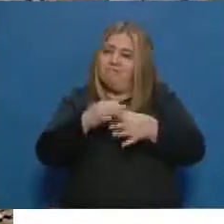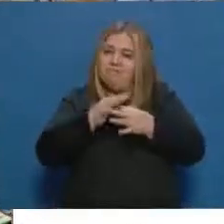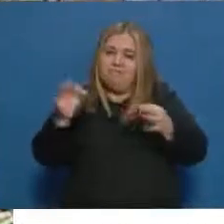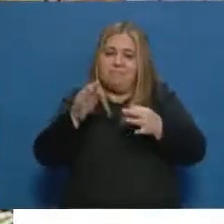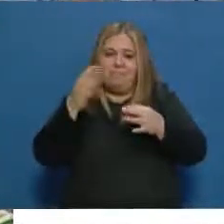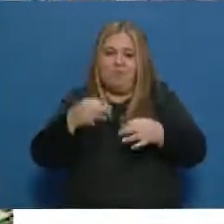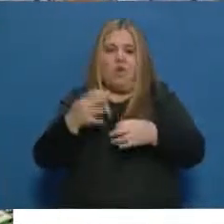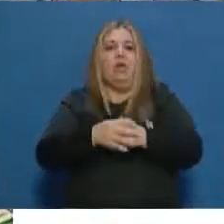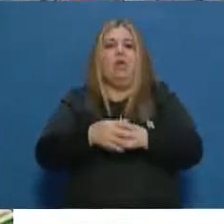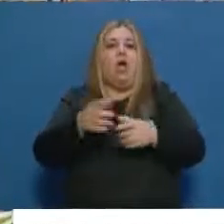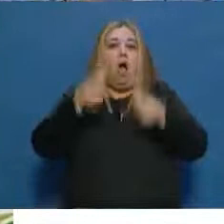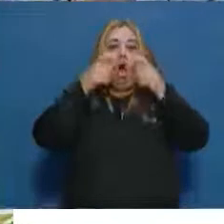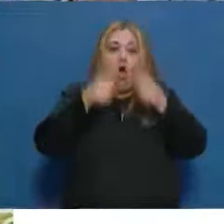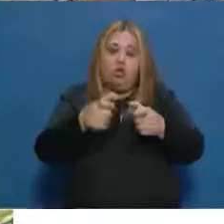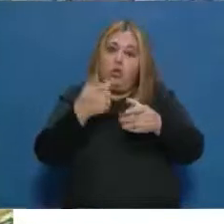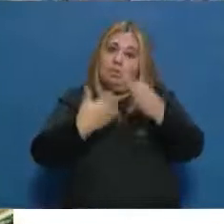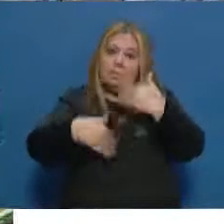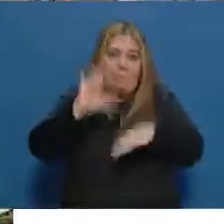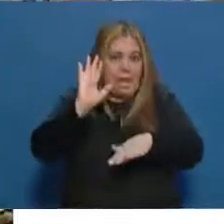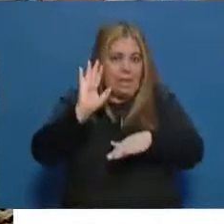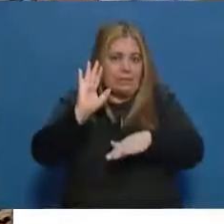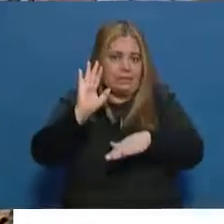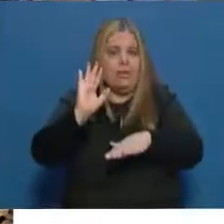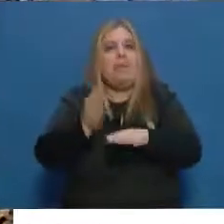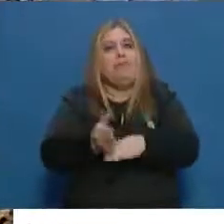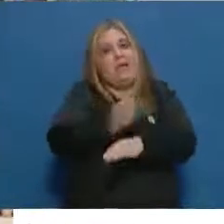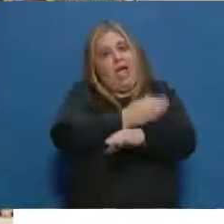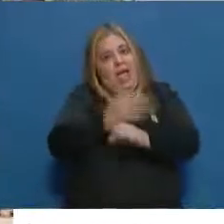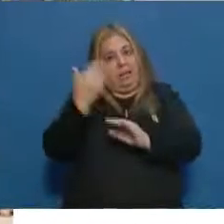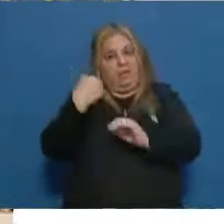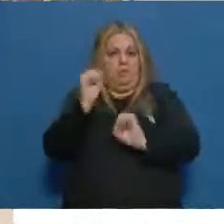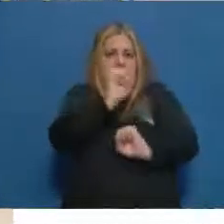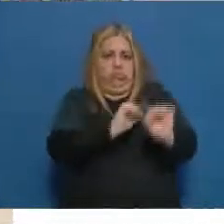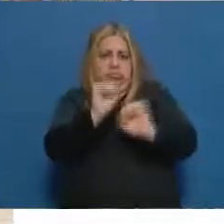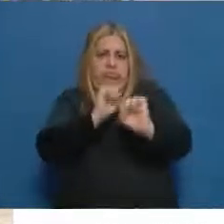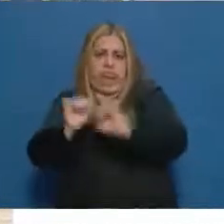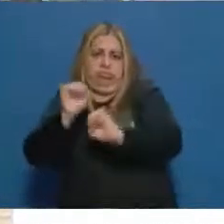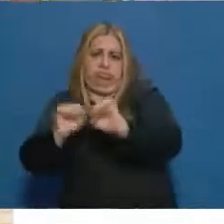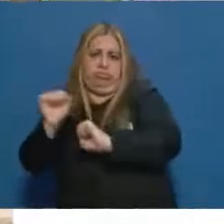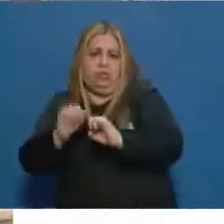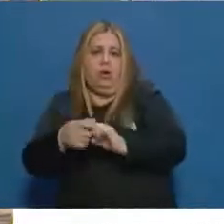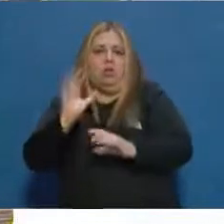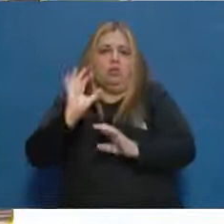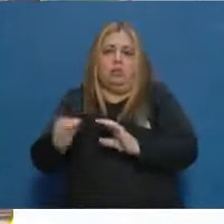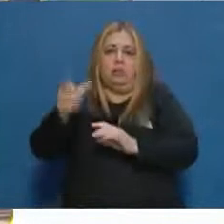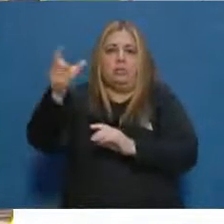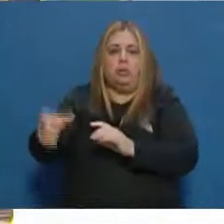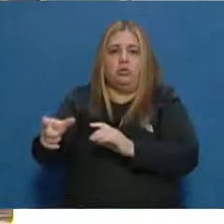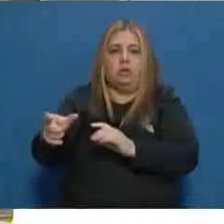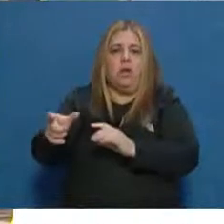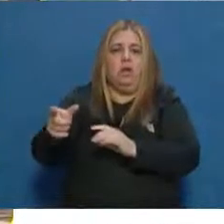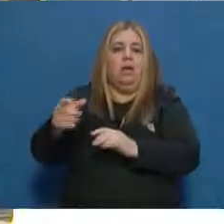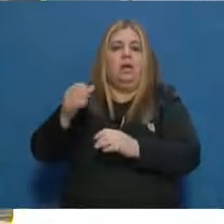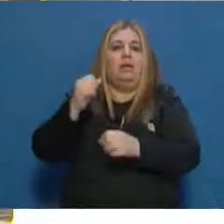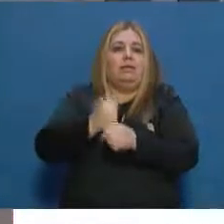mayor control, pero luego de una tarea de desinfección también que se hizo a partir, obviamente, de que esta persona que trabaja